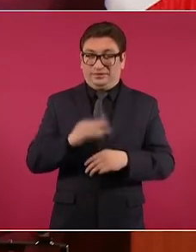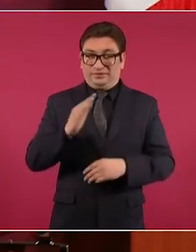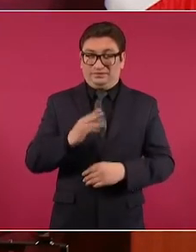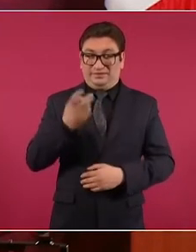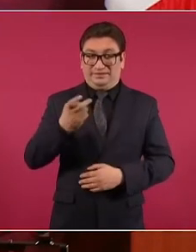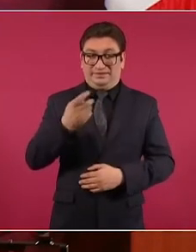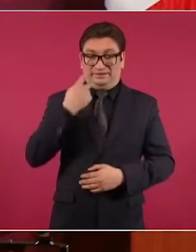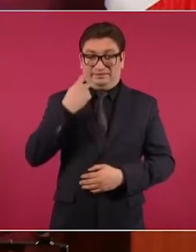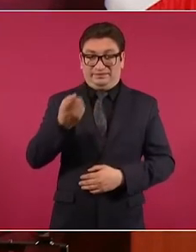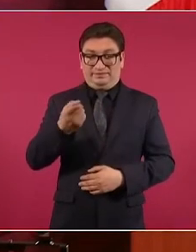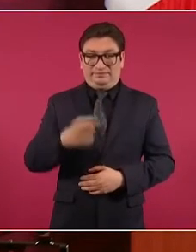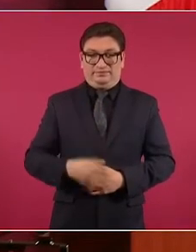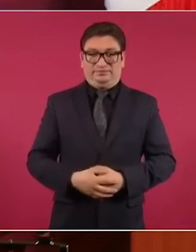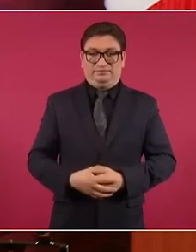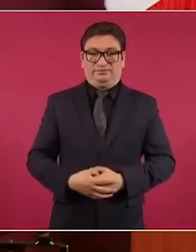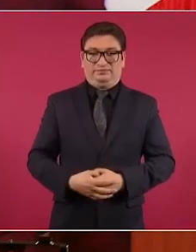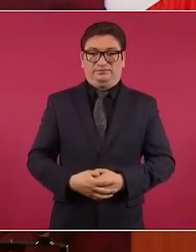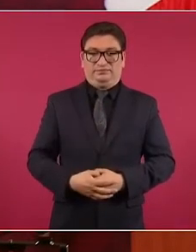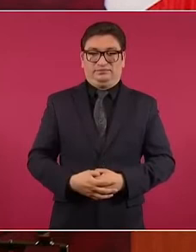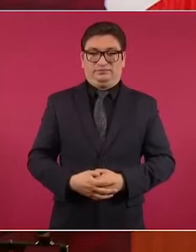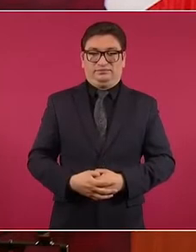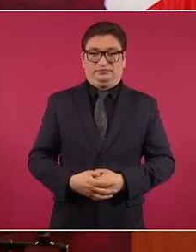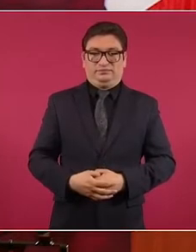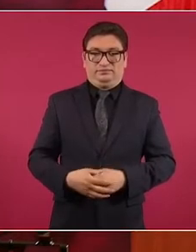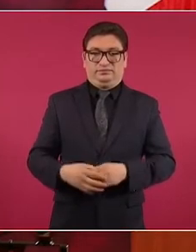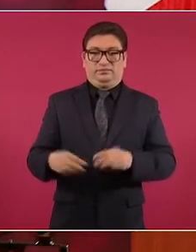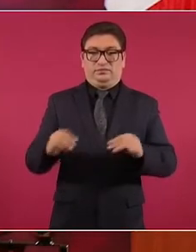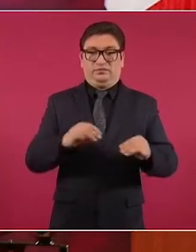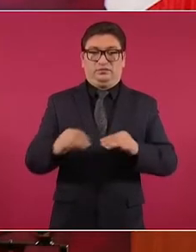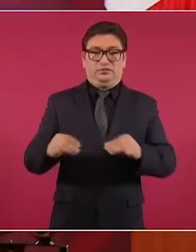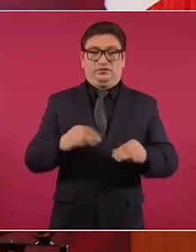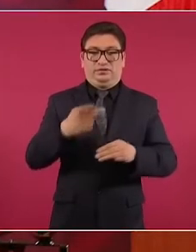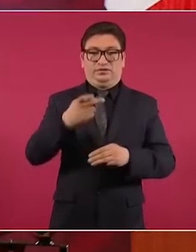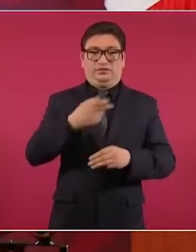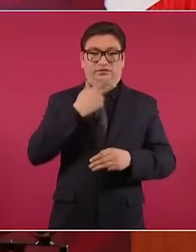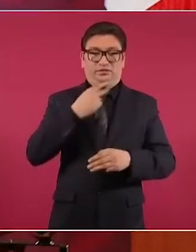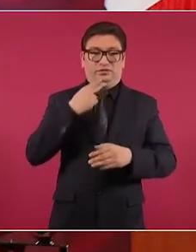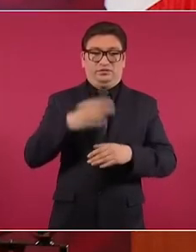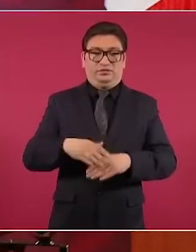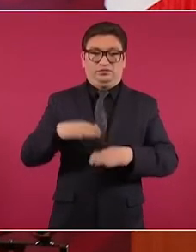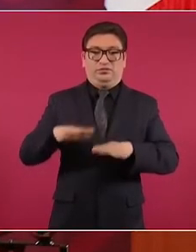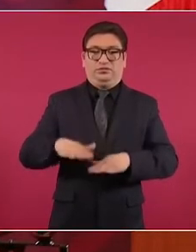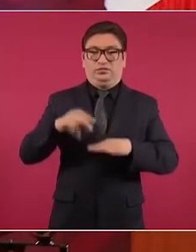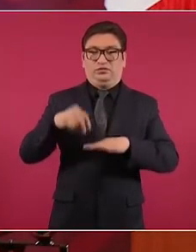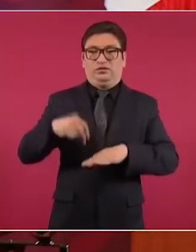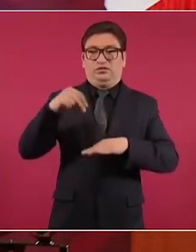Ahí está. Entonces es esto, ¿eh? Este señor que lo está moviendo ahí.